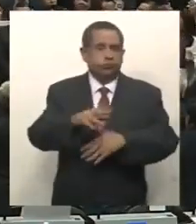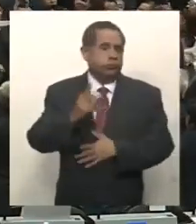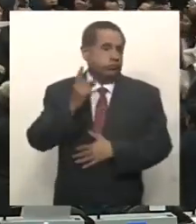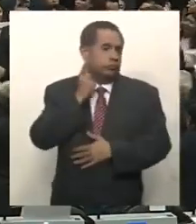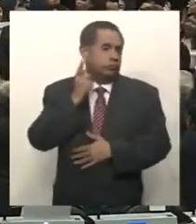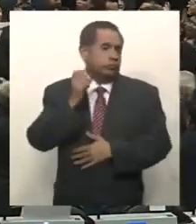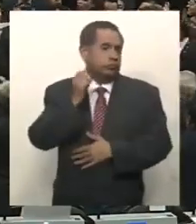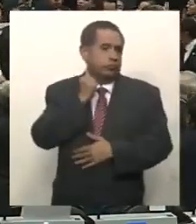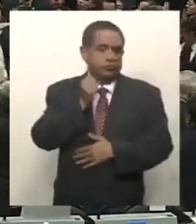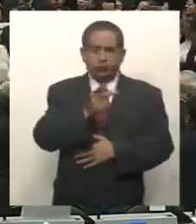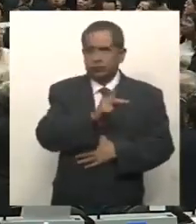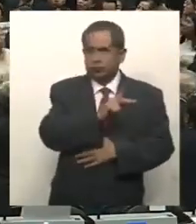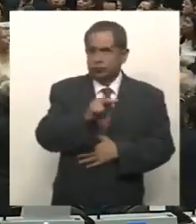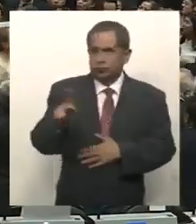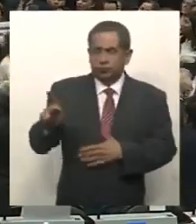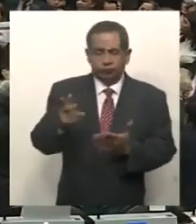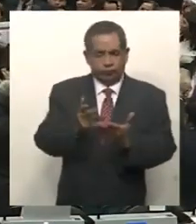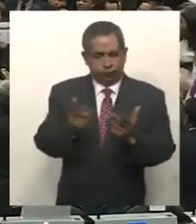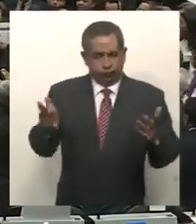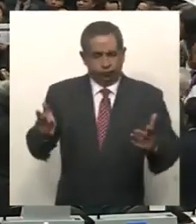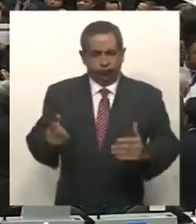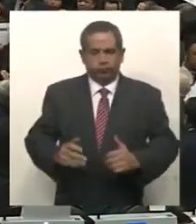legisladores y legisladoras,